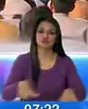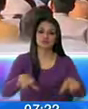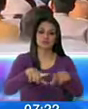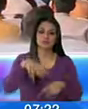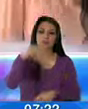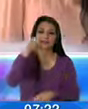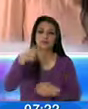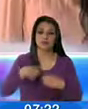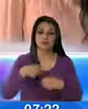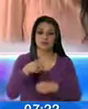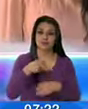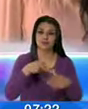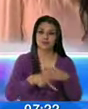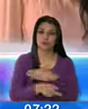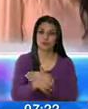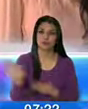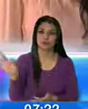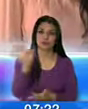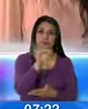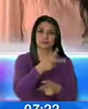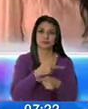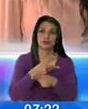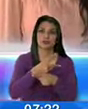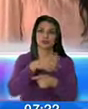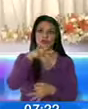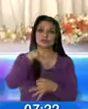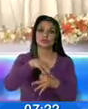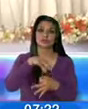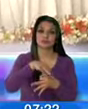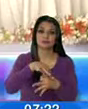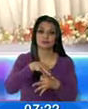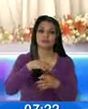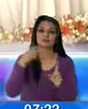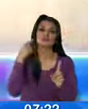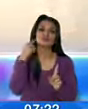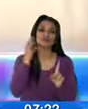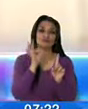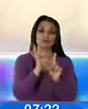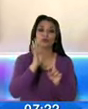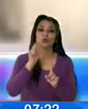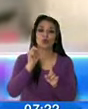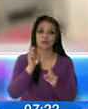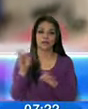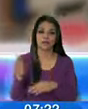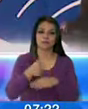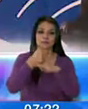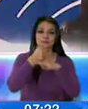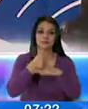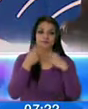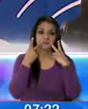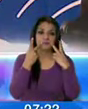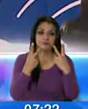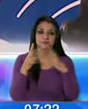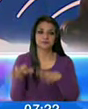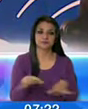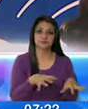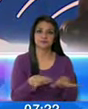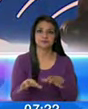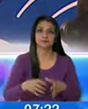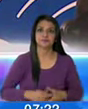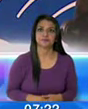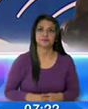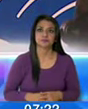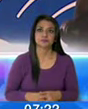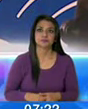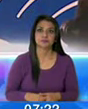Quito. La titular del Consejo Nacional Electoral, Nubia Villasís, presidió el evento. Los centros que